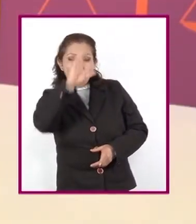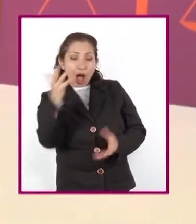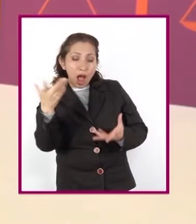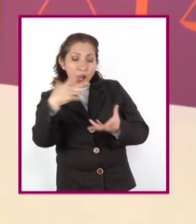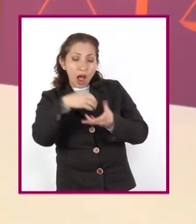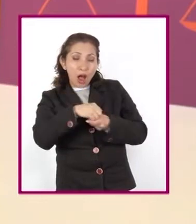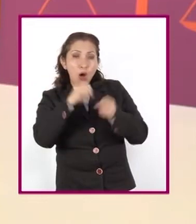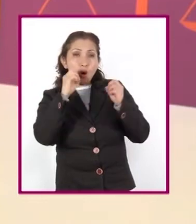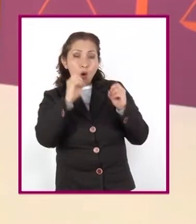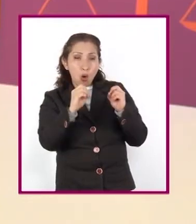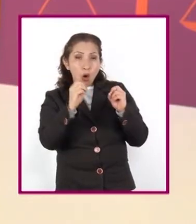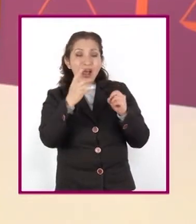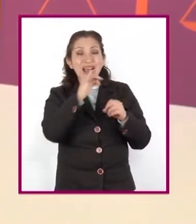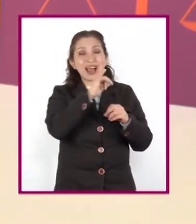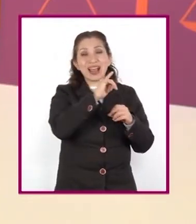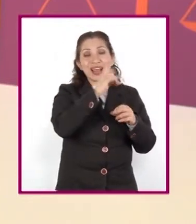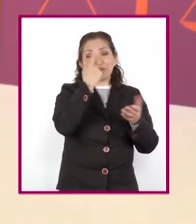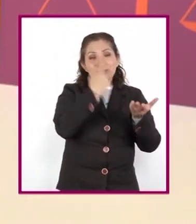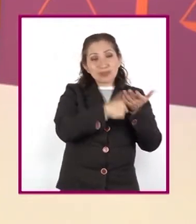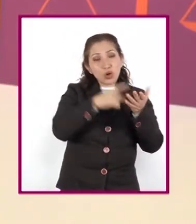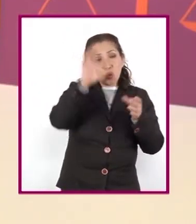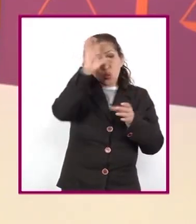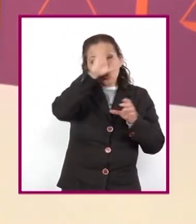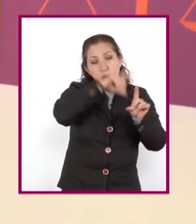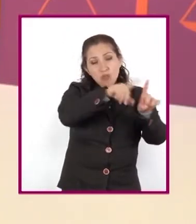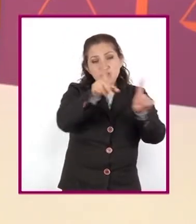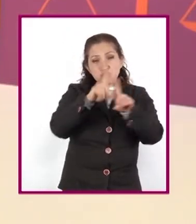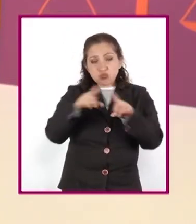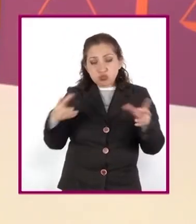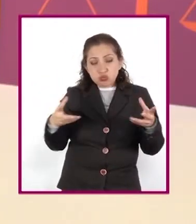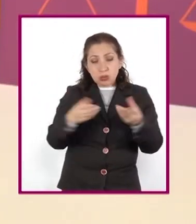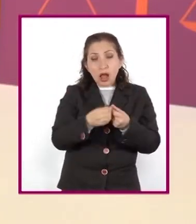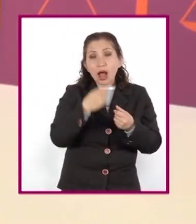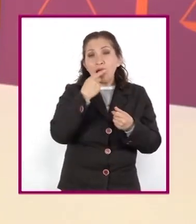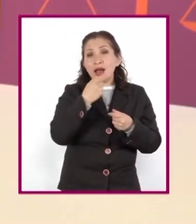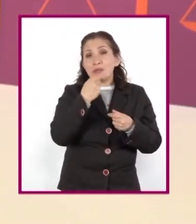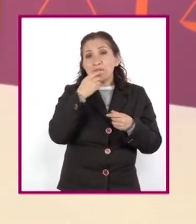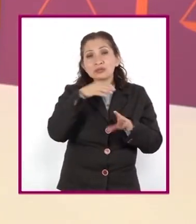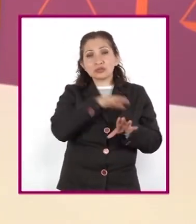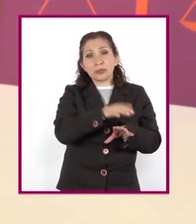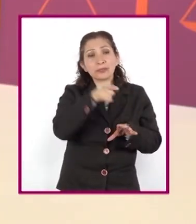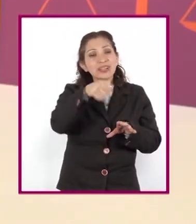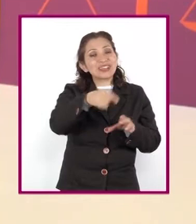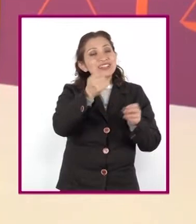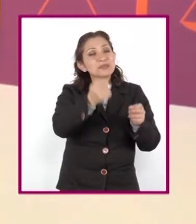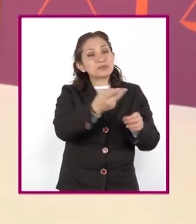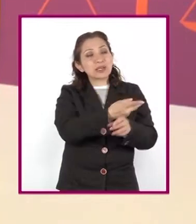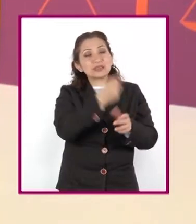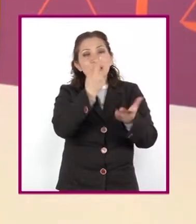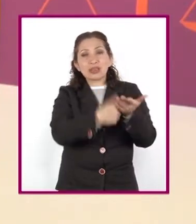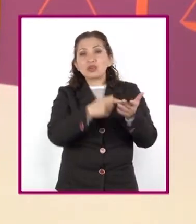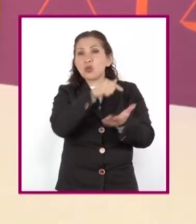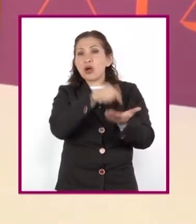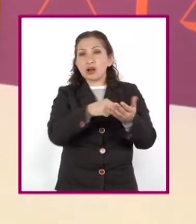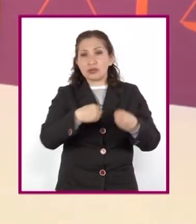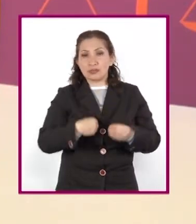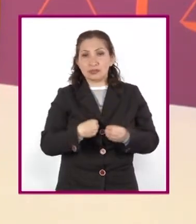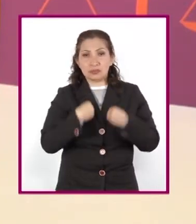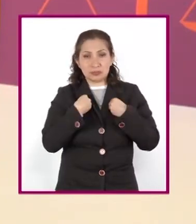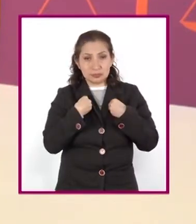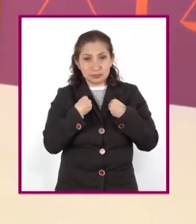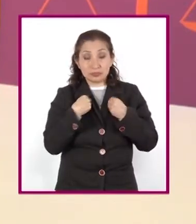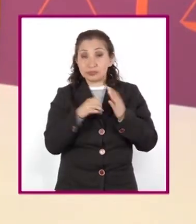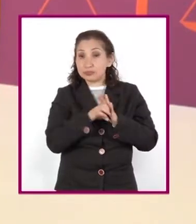e intercultural alude a situaciones que suceden en sus espacios de convivencia, como es